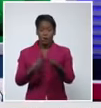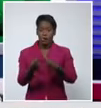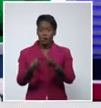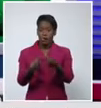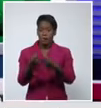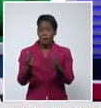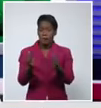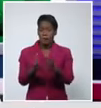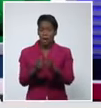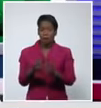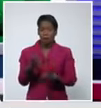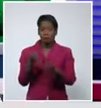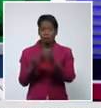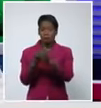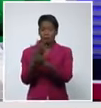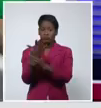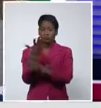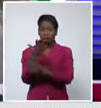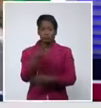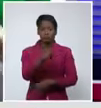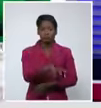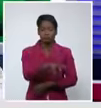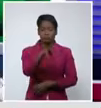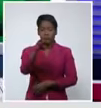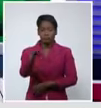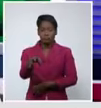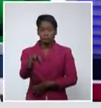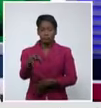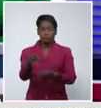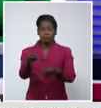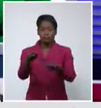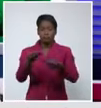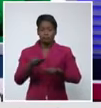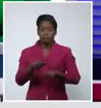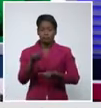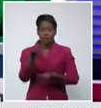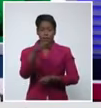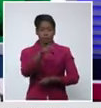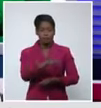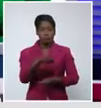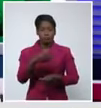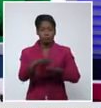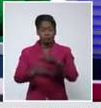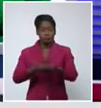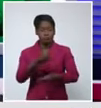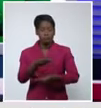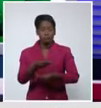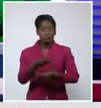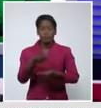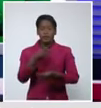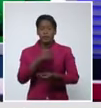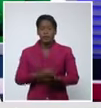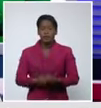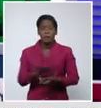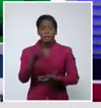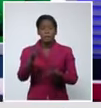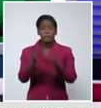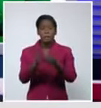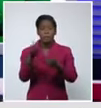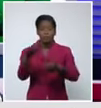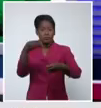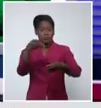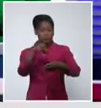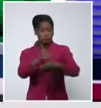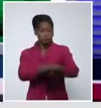personas se lo compran y van transitando cuadras o determinada distancia con el pan en la